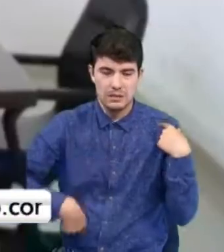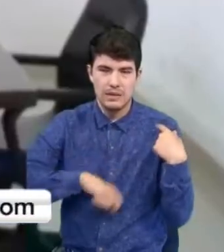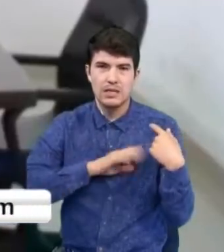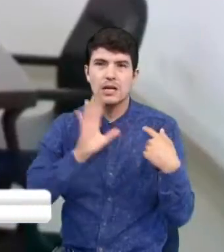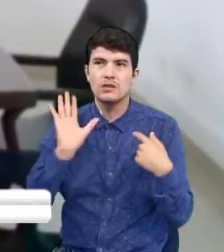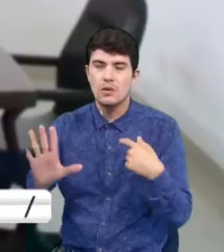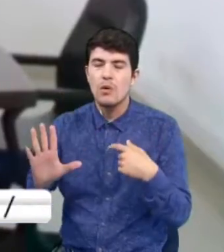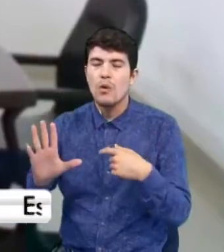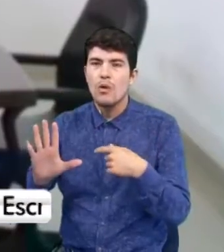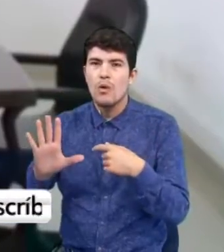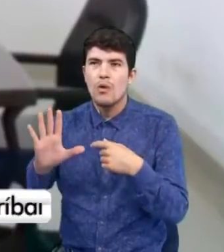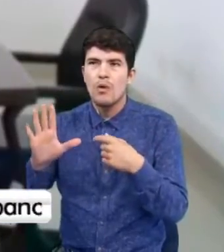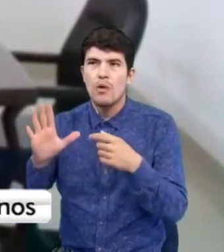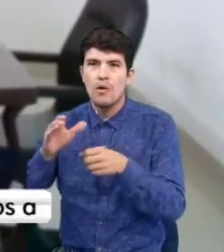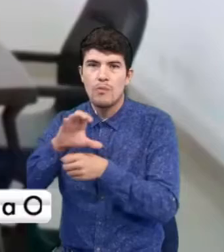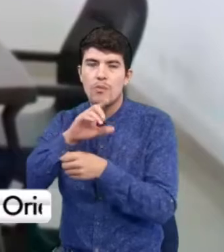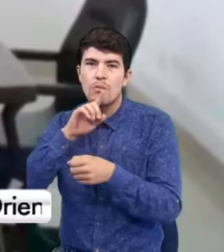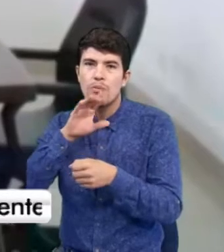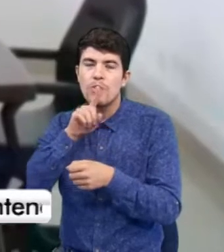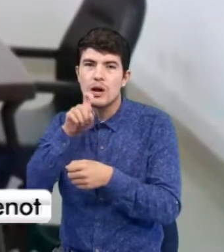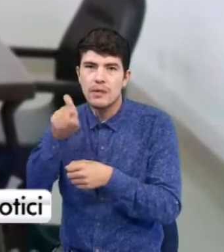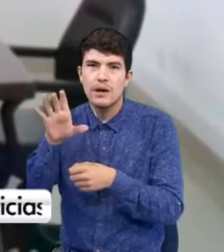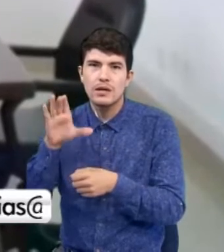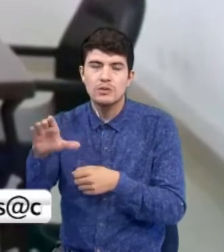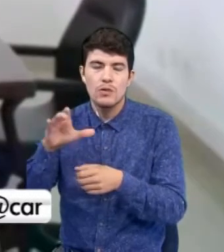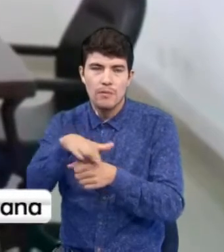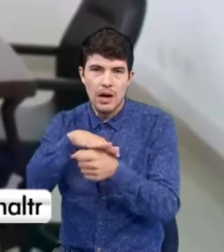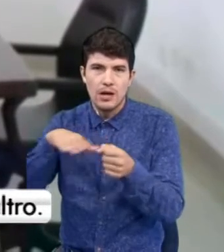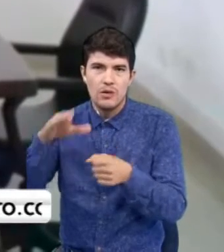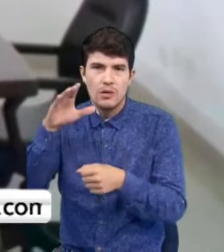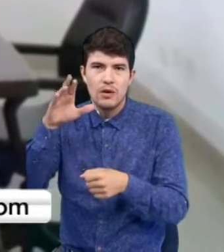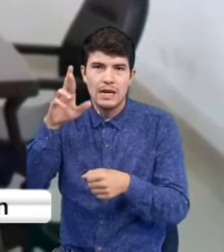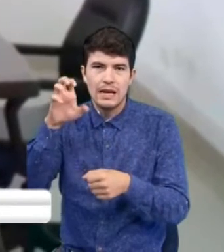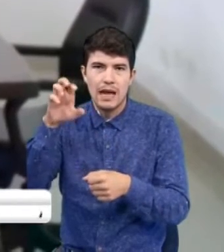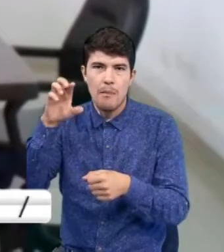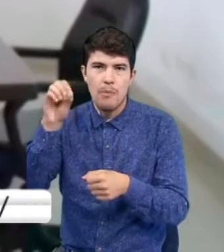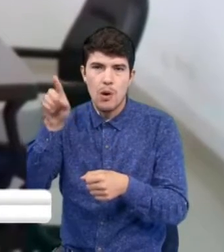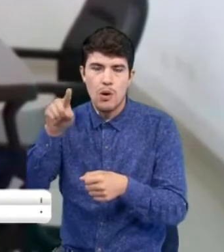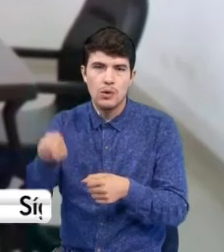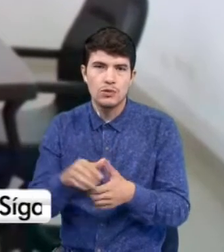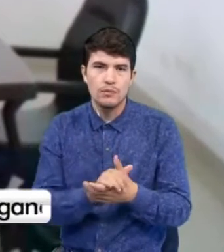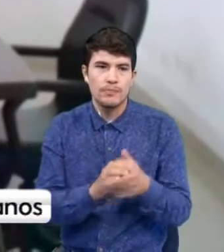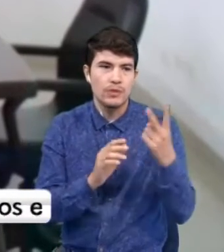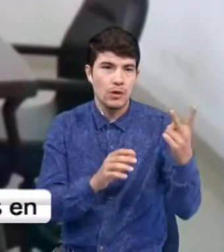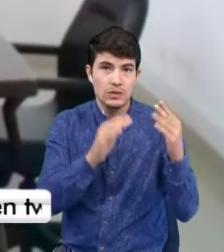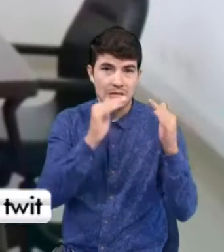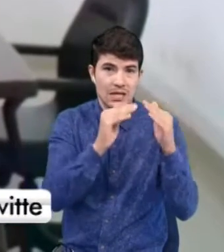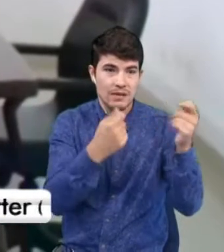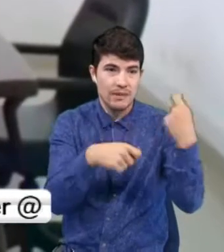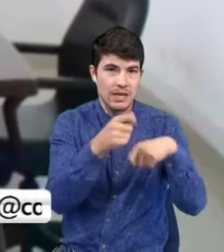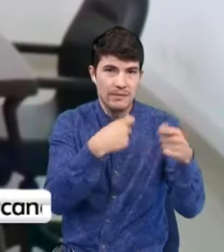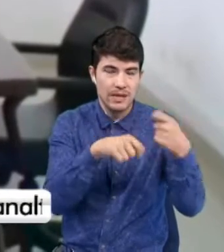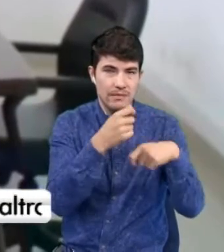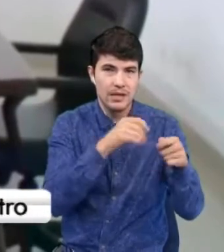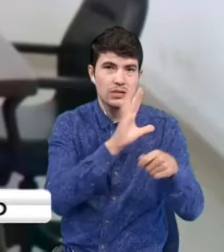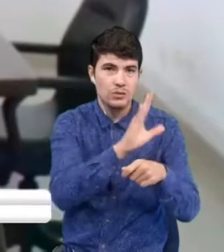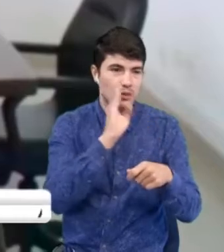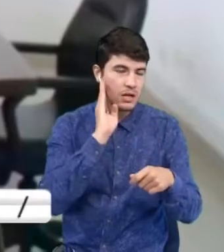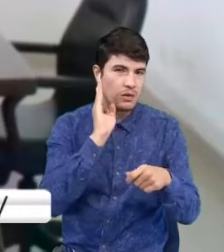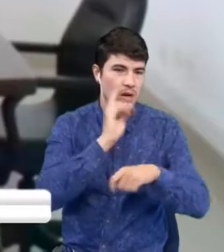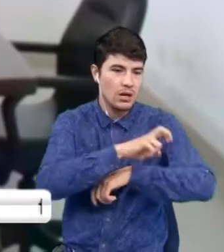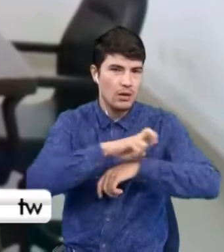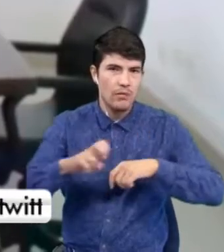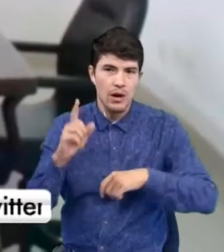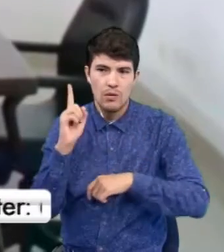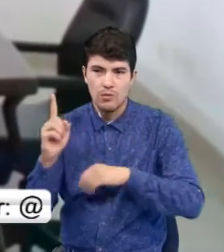Reposo. 4 de ellos por tráfico de estupefacientes, 2 por comercializar celulares hurtados y